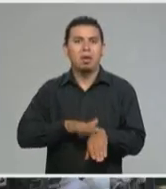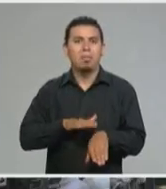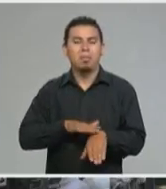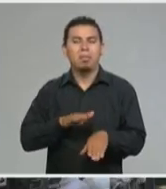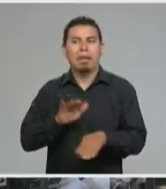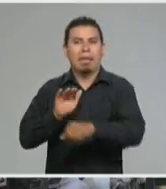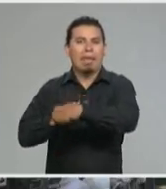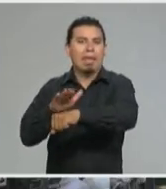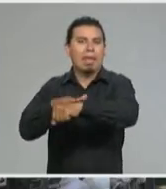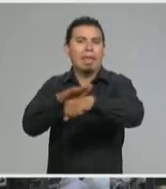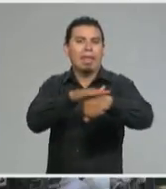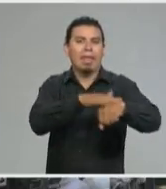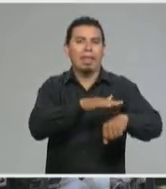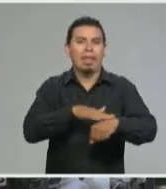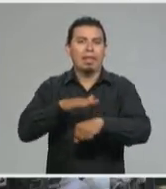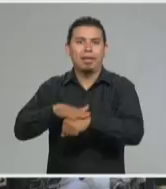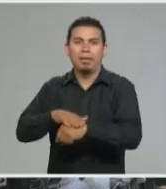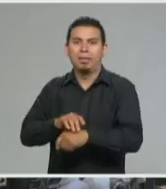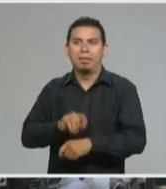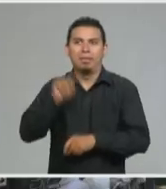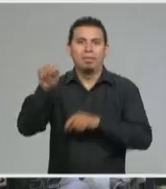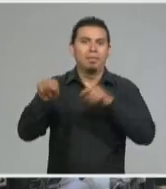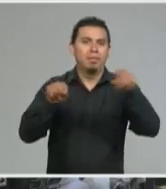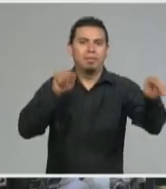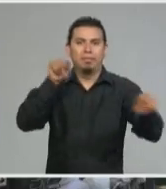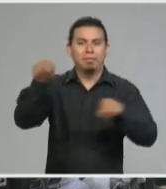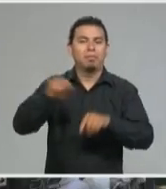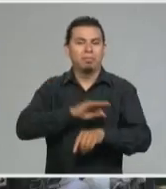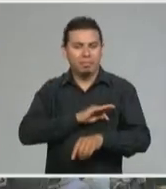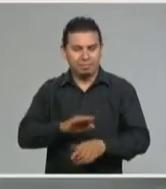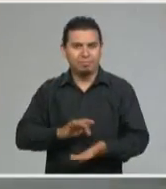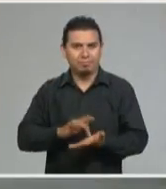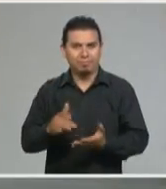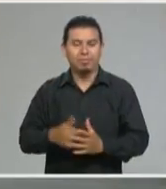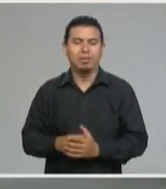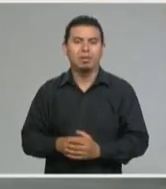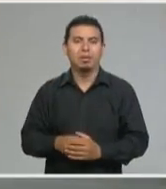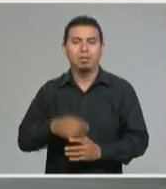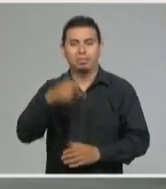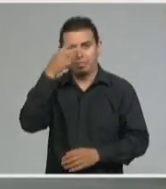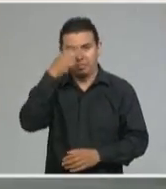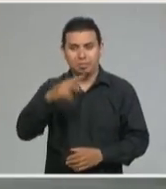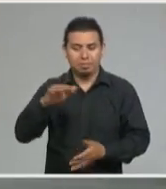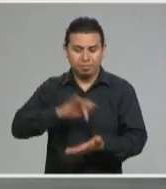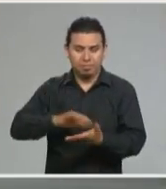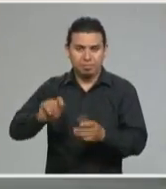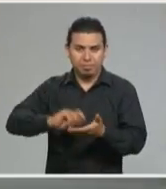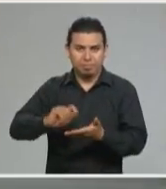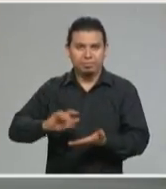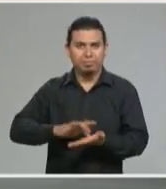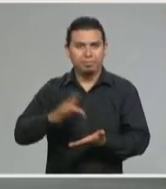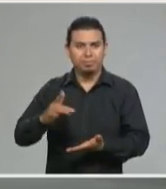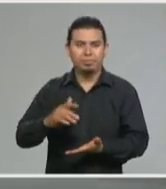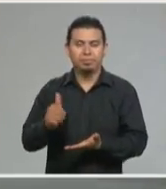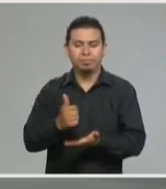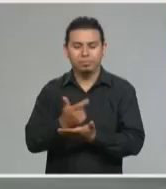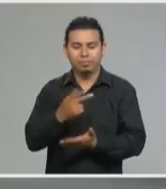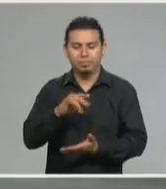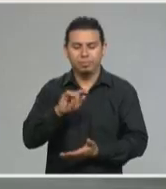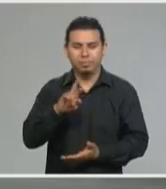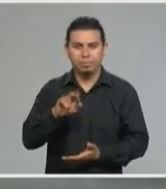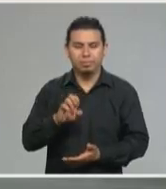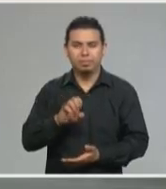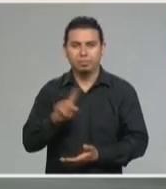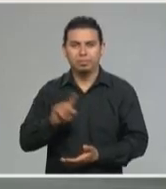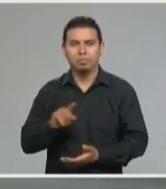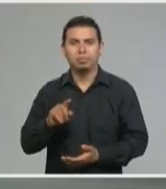en otras latitudes. Es David Antonio quien nos escribe desde la Ciudad de México. Muchas gracias. La señora Gutiérrez pide saludos para la